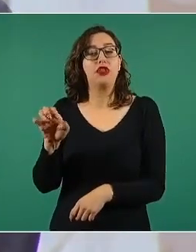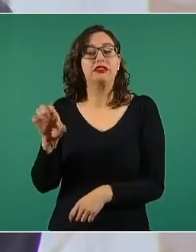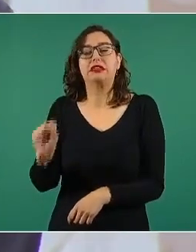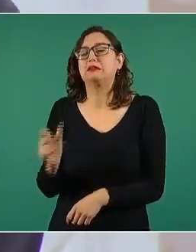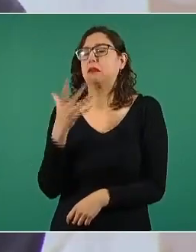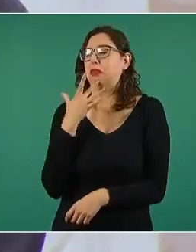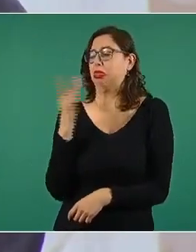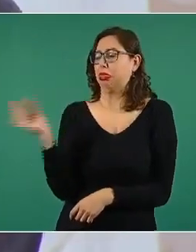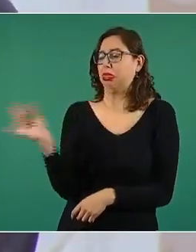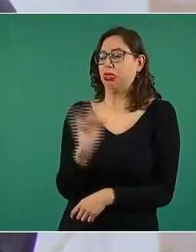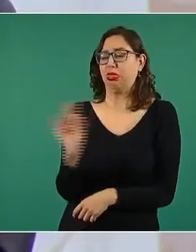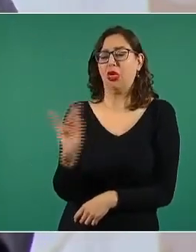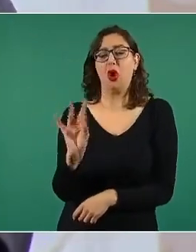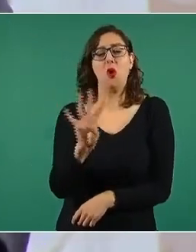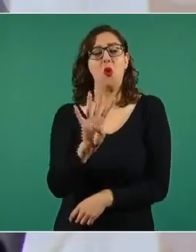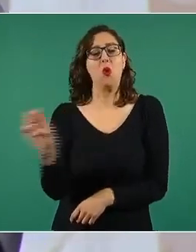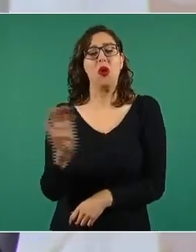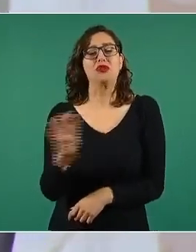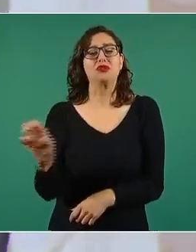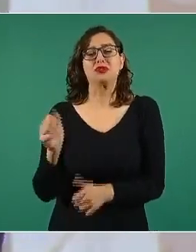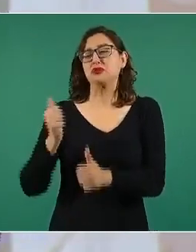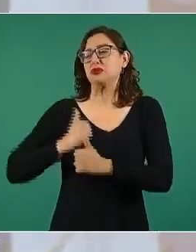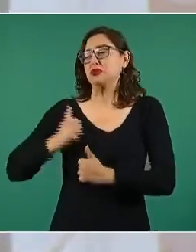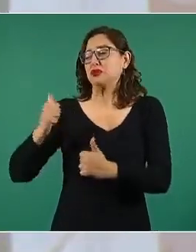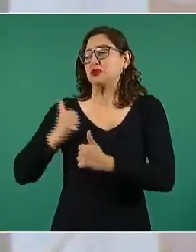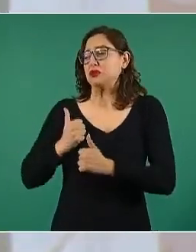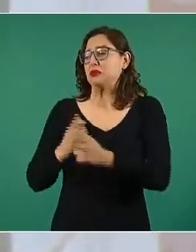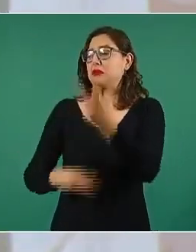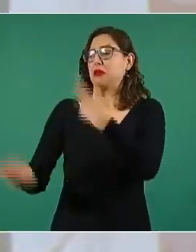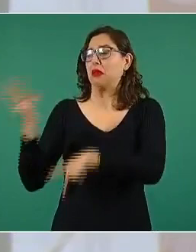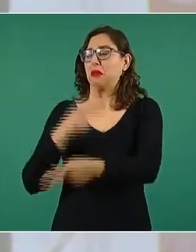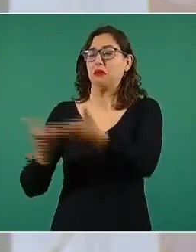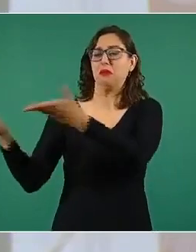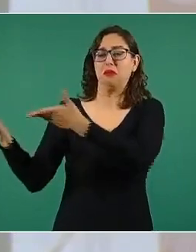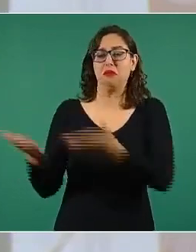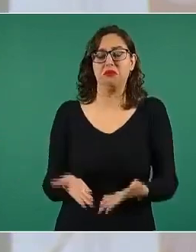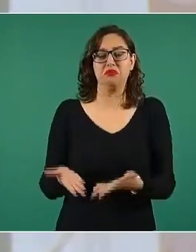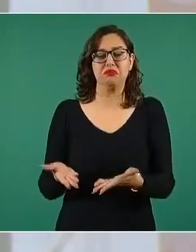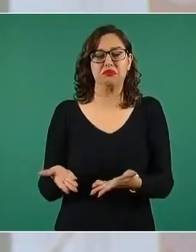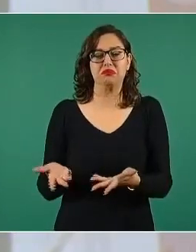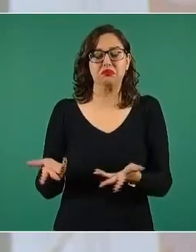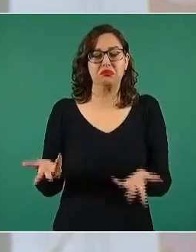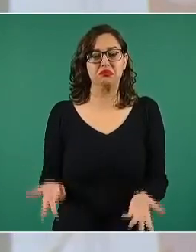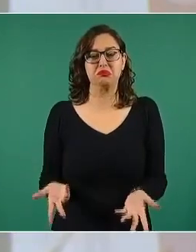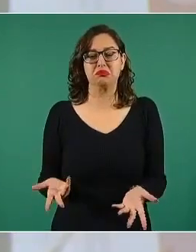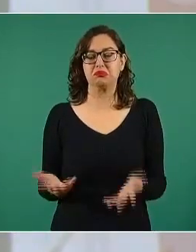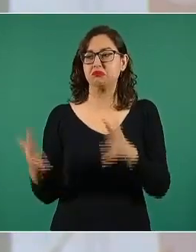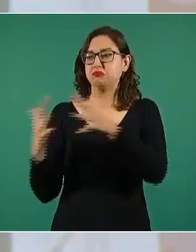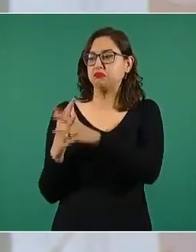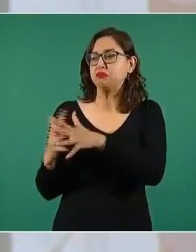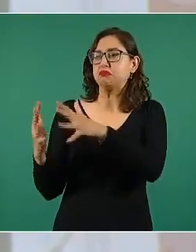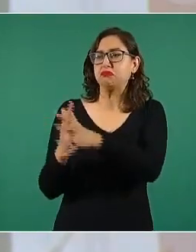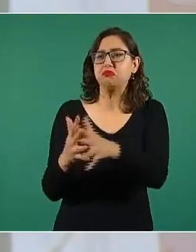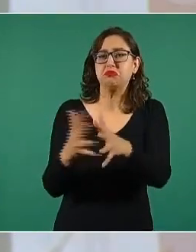soldados españoles la primera vez a Tenochtitlán, luego de enfrentar pocas batallas,